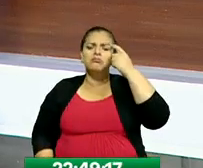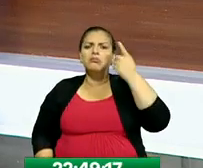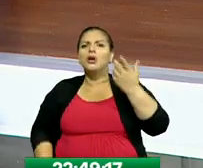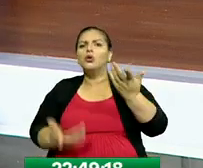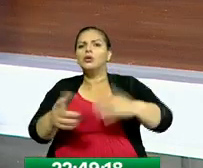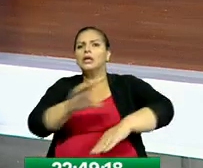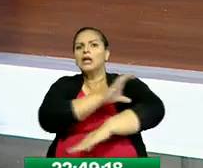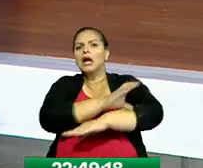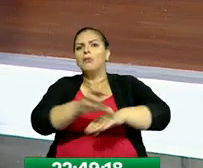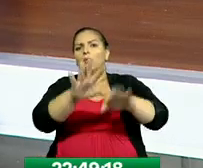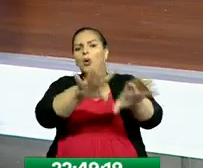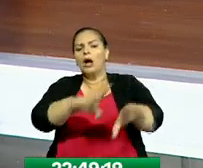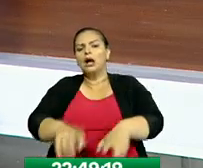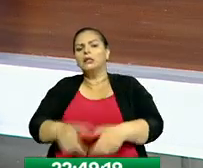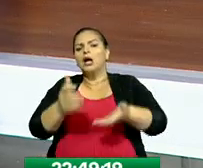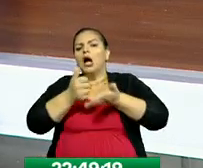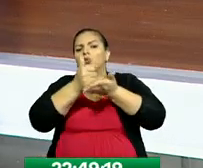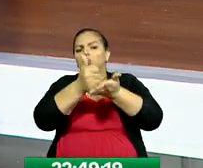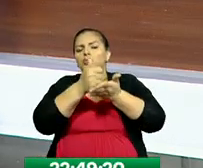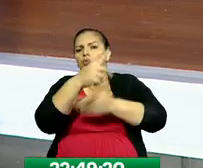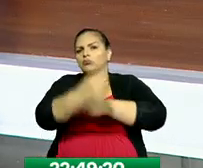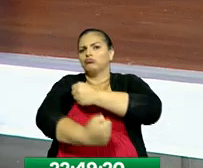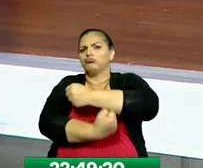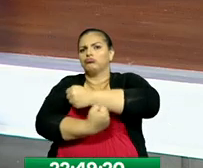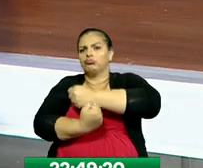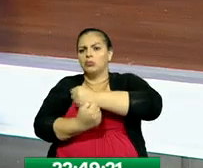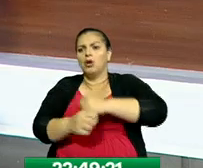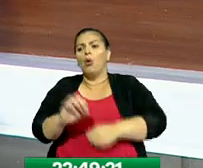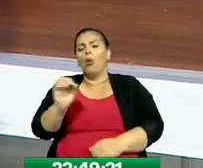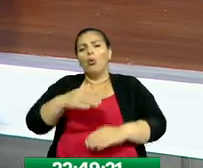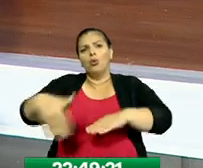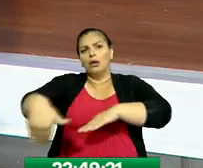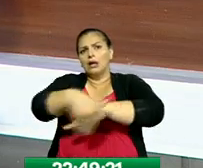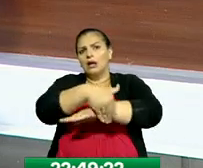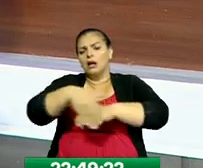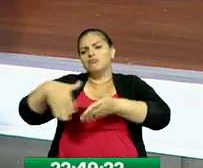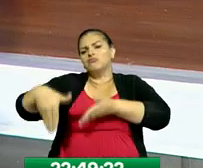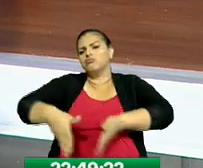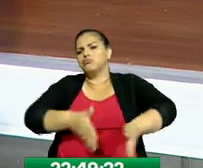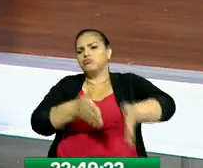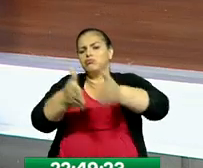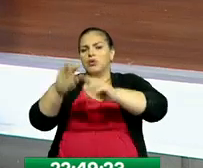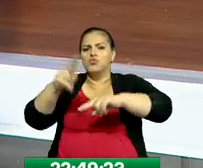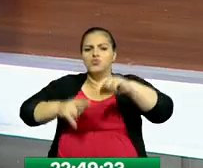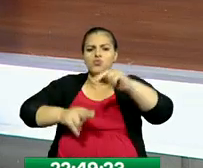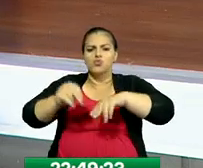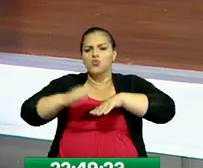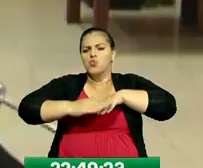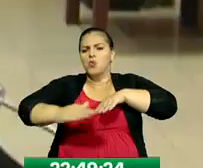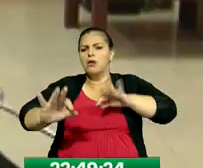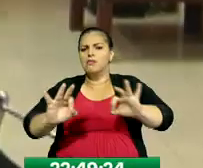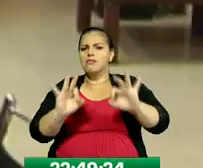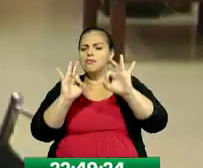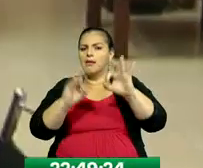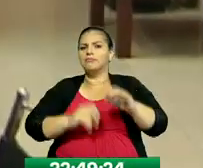sector agrícola y trabajar en la red vial. Carlos Julio Grumendi con los detalles.